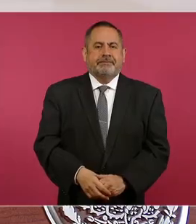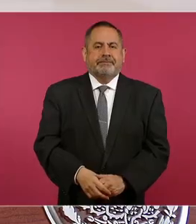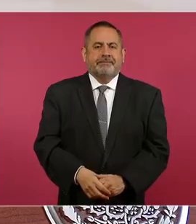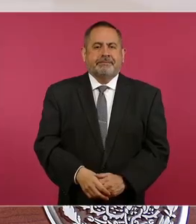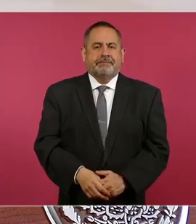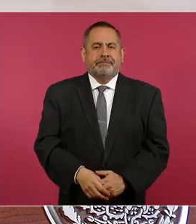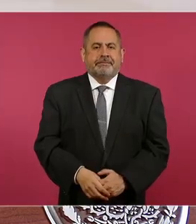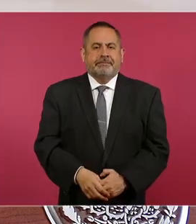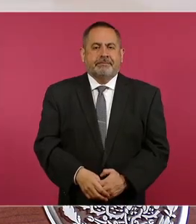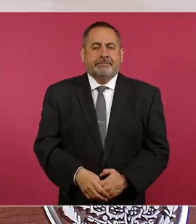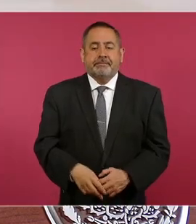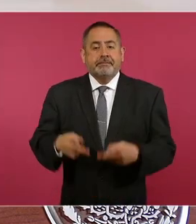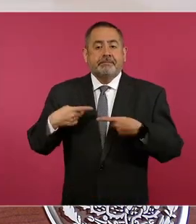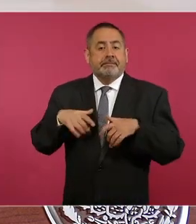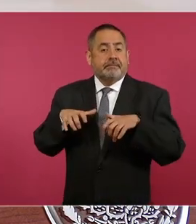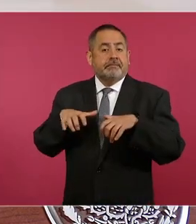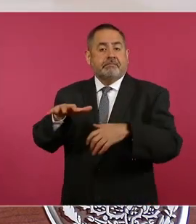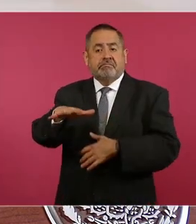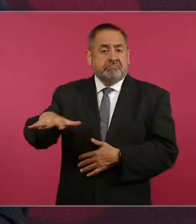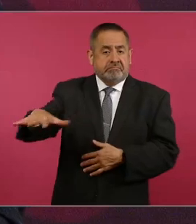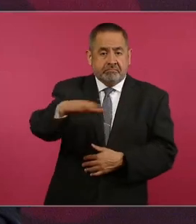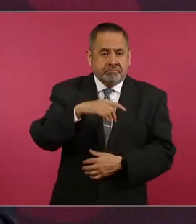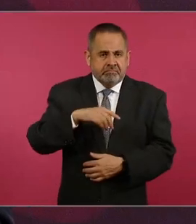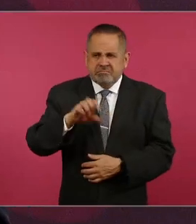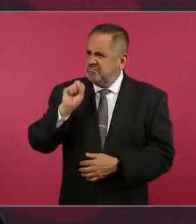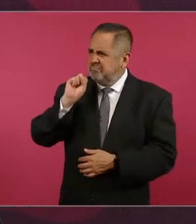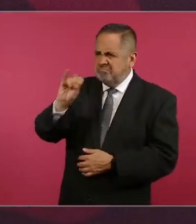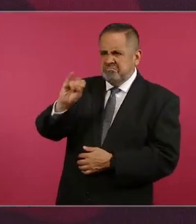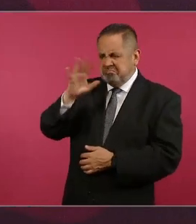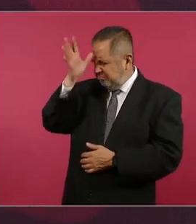El pueblo respalda esta decisión.